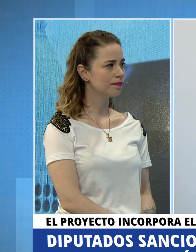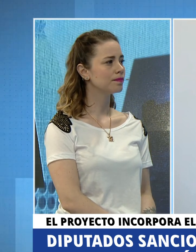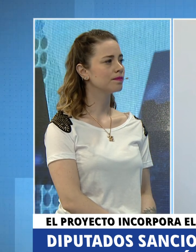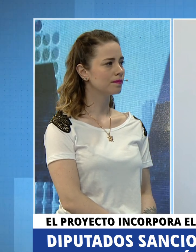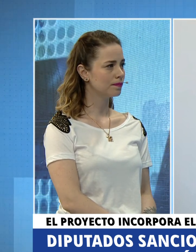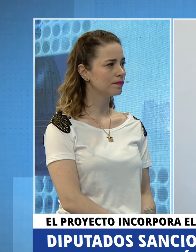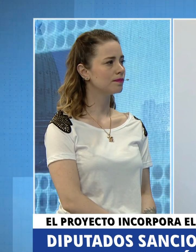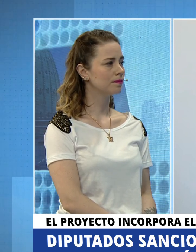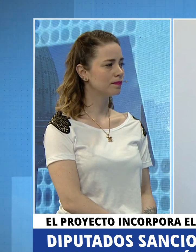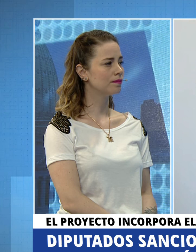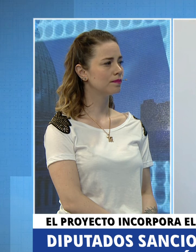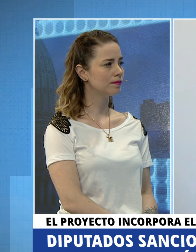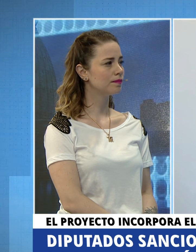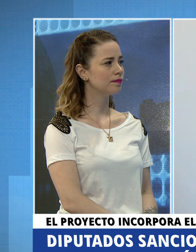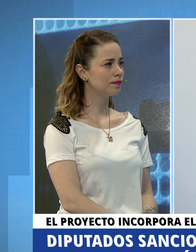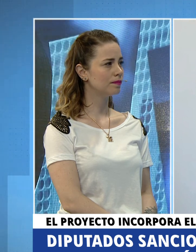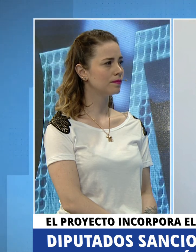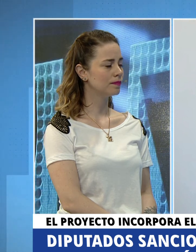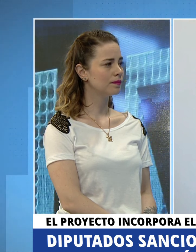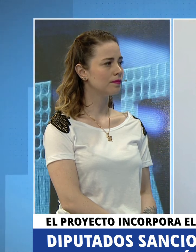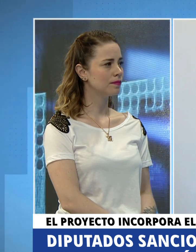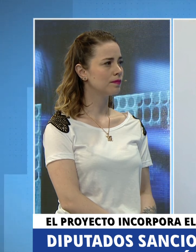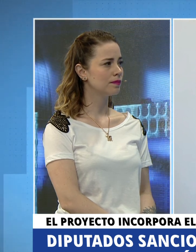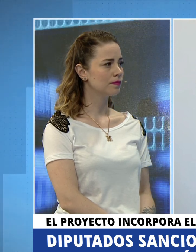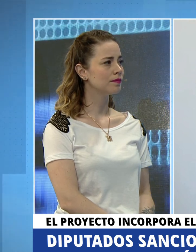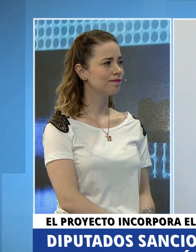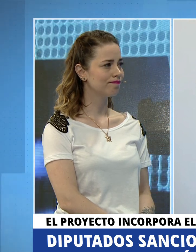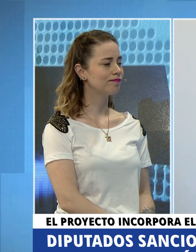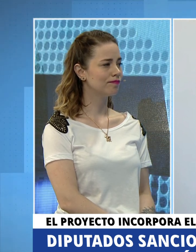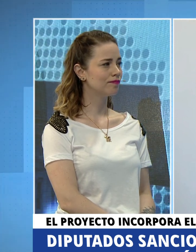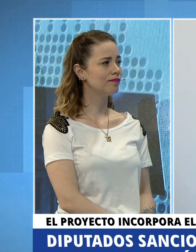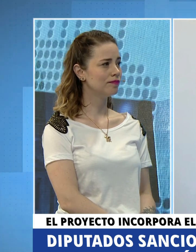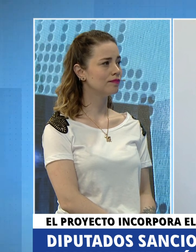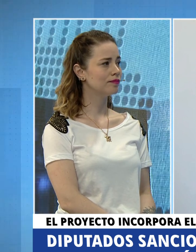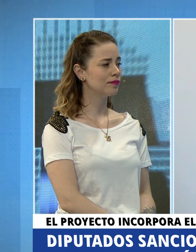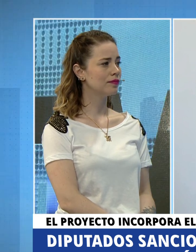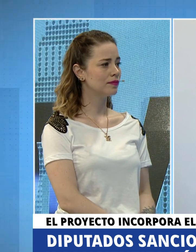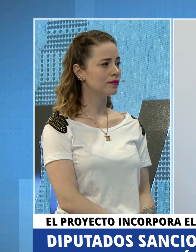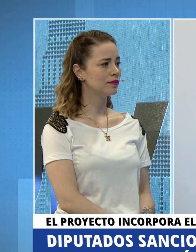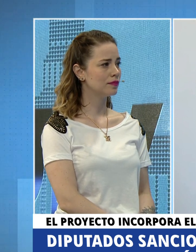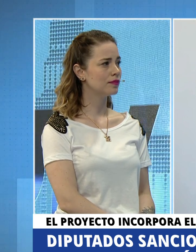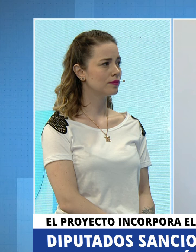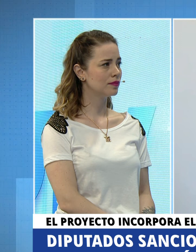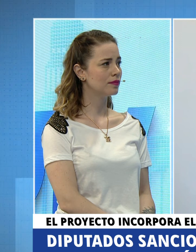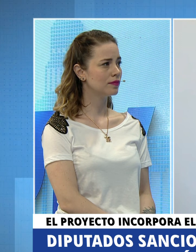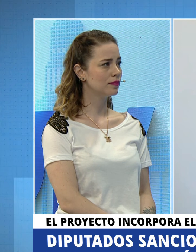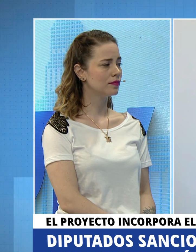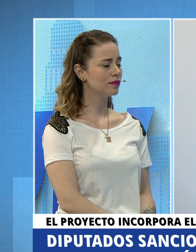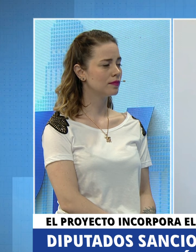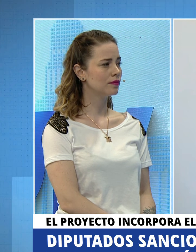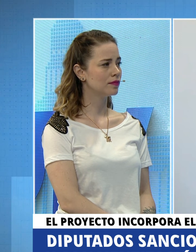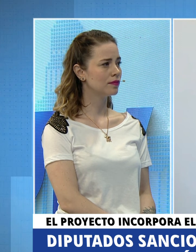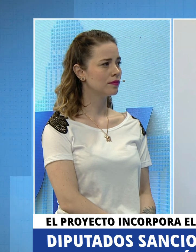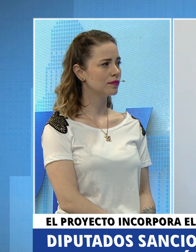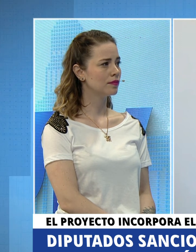titulares de los diarios, pero realmente fue el fruto de un consenso muy importante, como así también otros